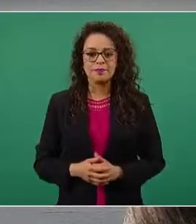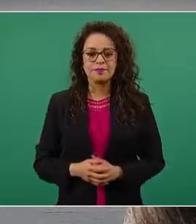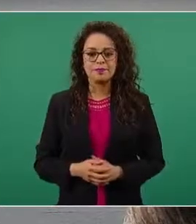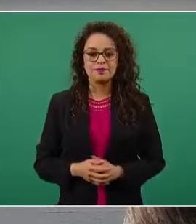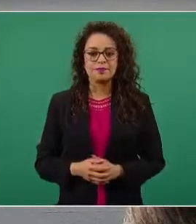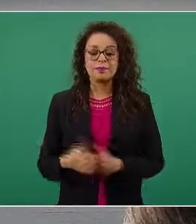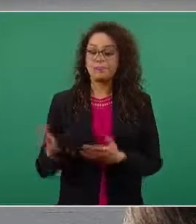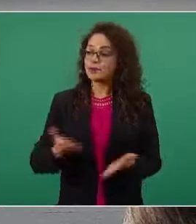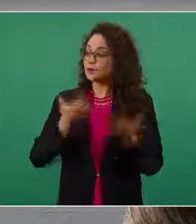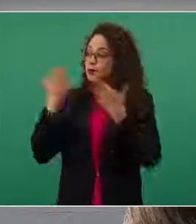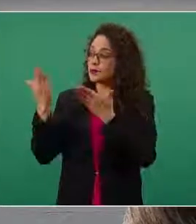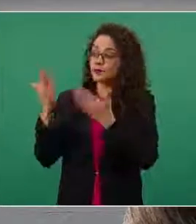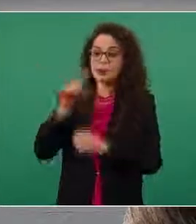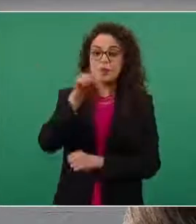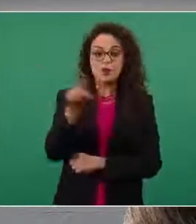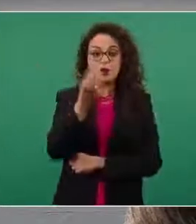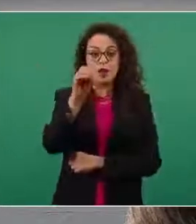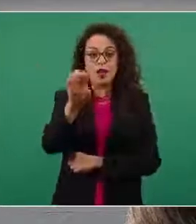Adelante, Zoé.